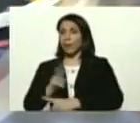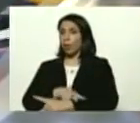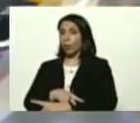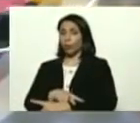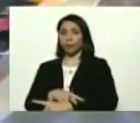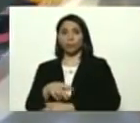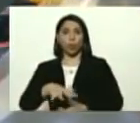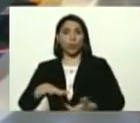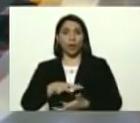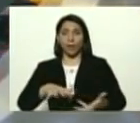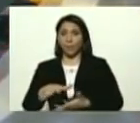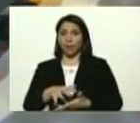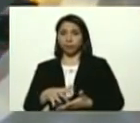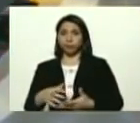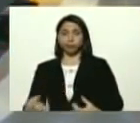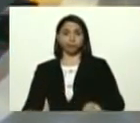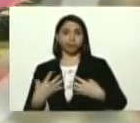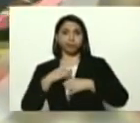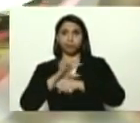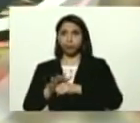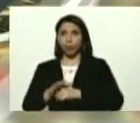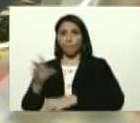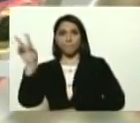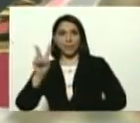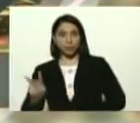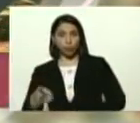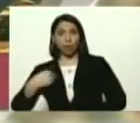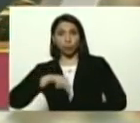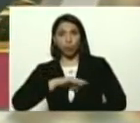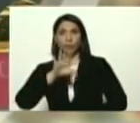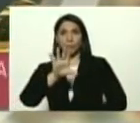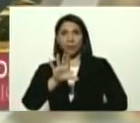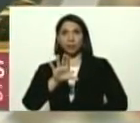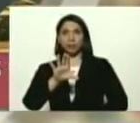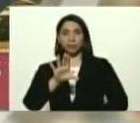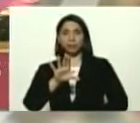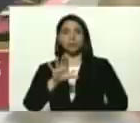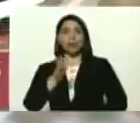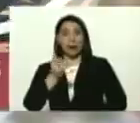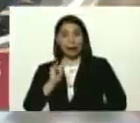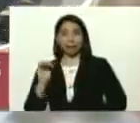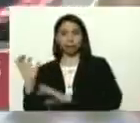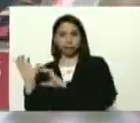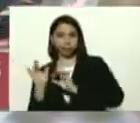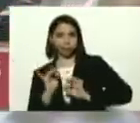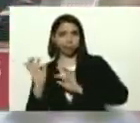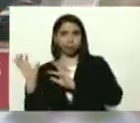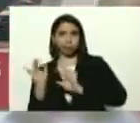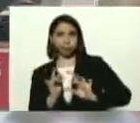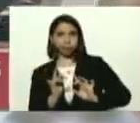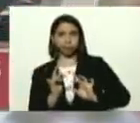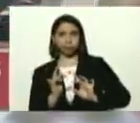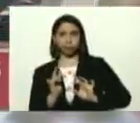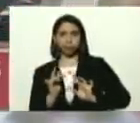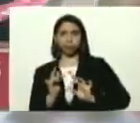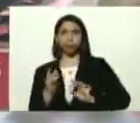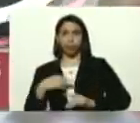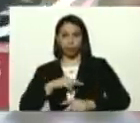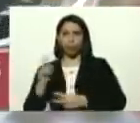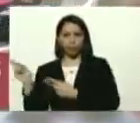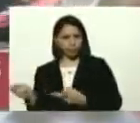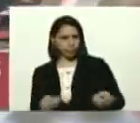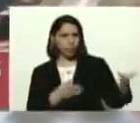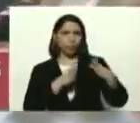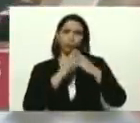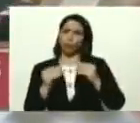los venezolanos que habían partido de nuestra patria están regresando. Los estamos recibiendo con